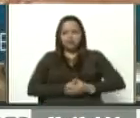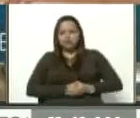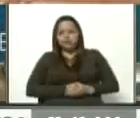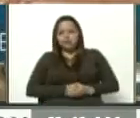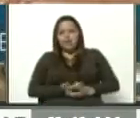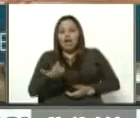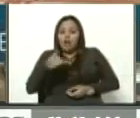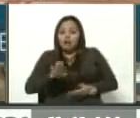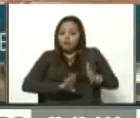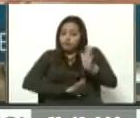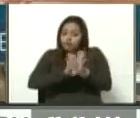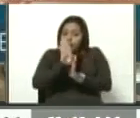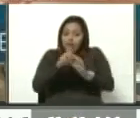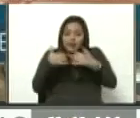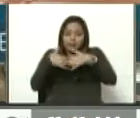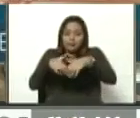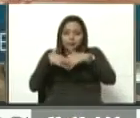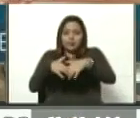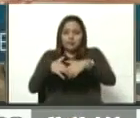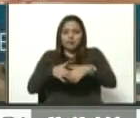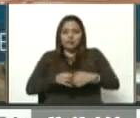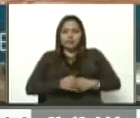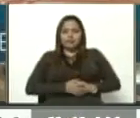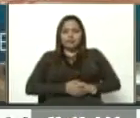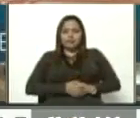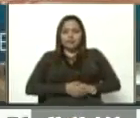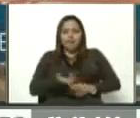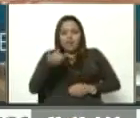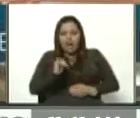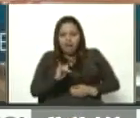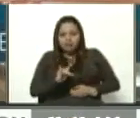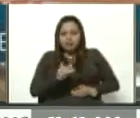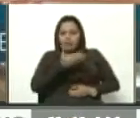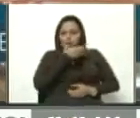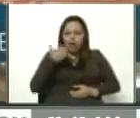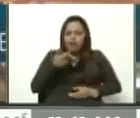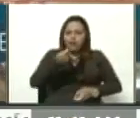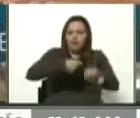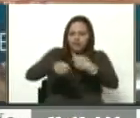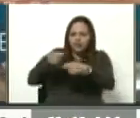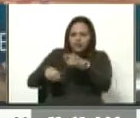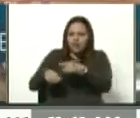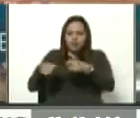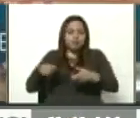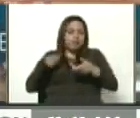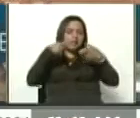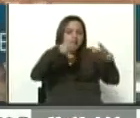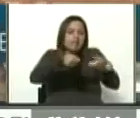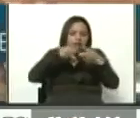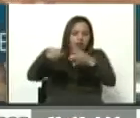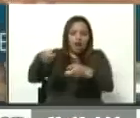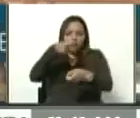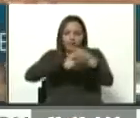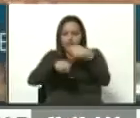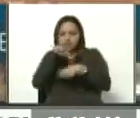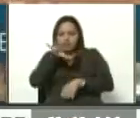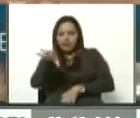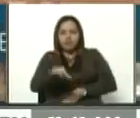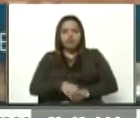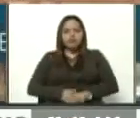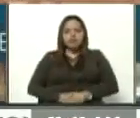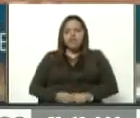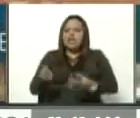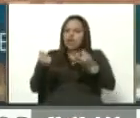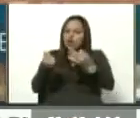está creciendo? La industria. ¿Qué está creciendo? El comercio y el mercado interno del país, la